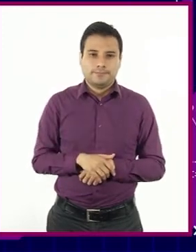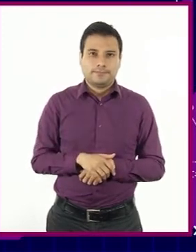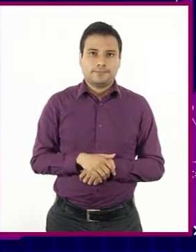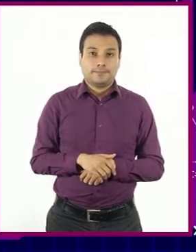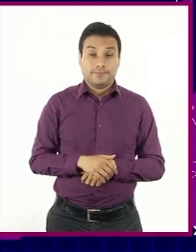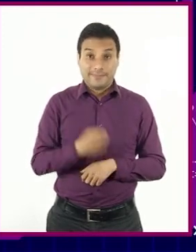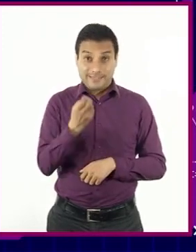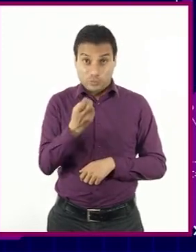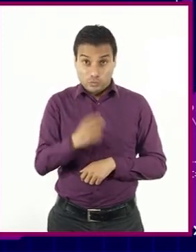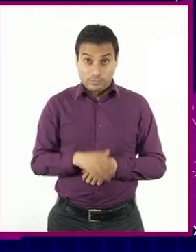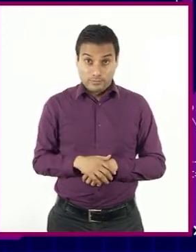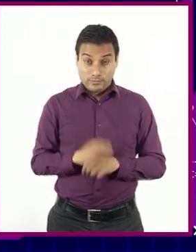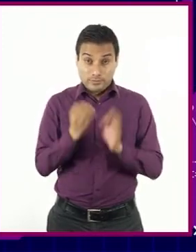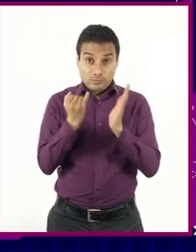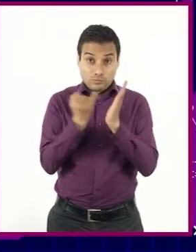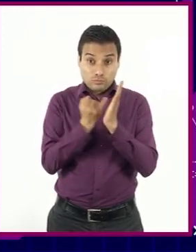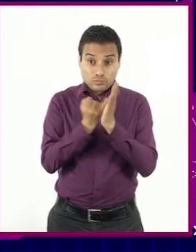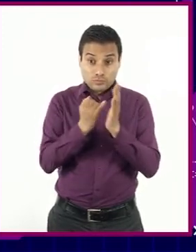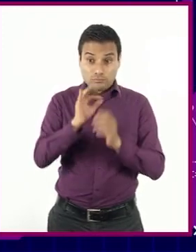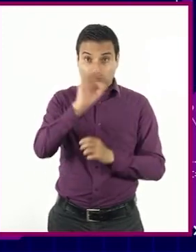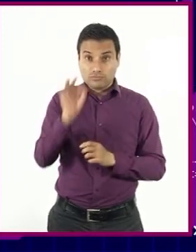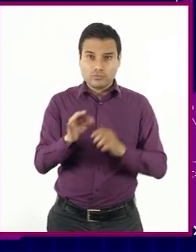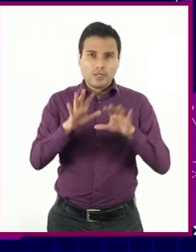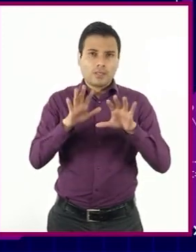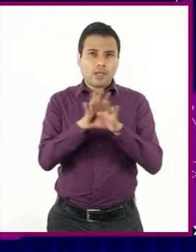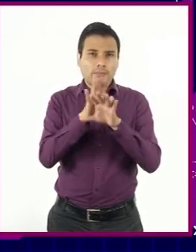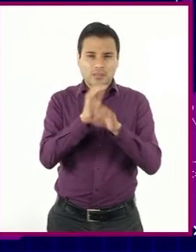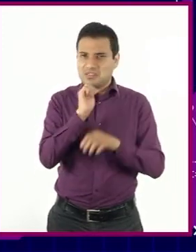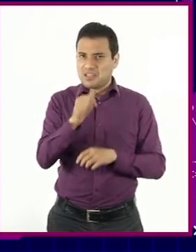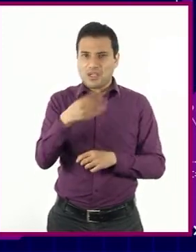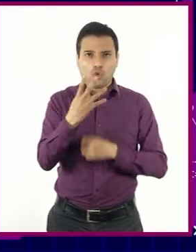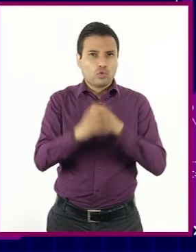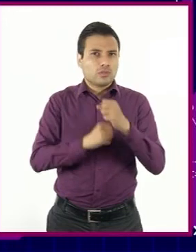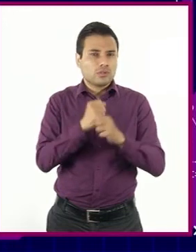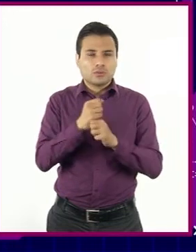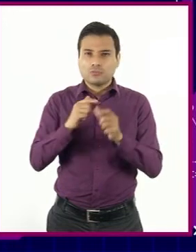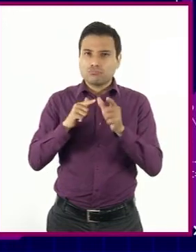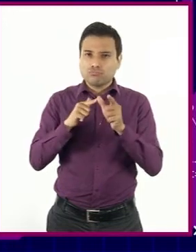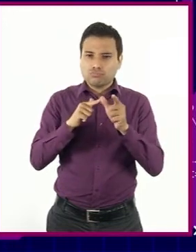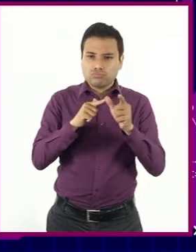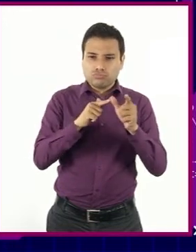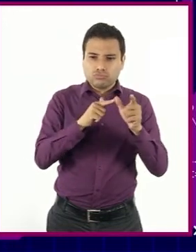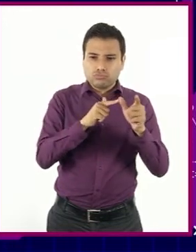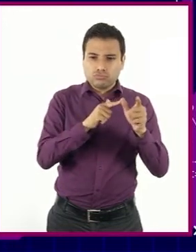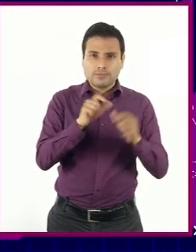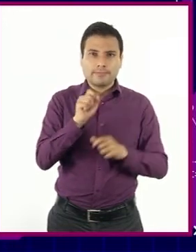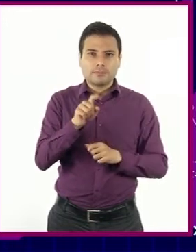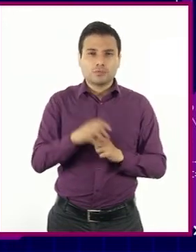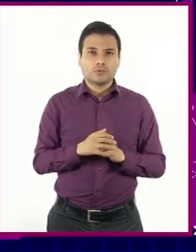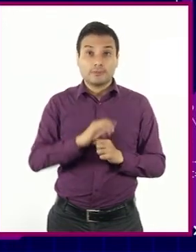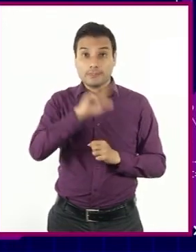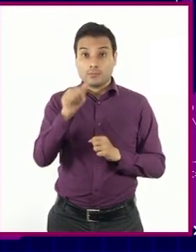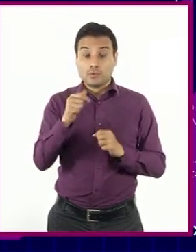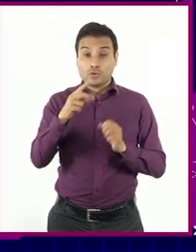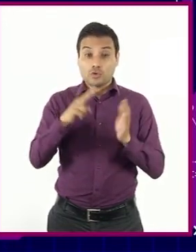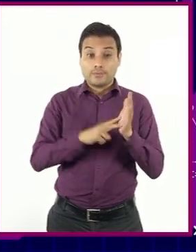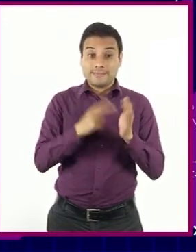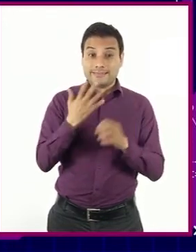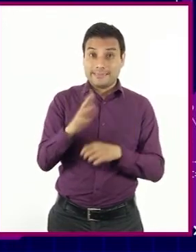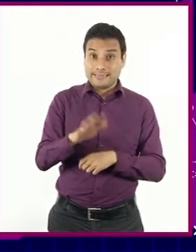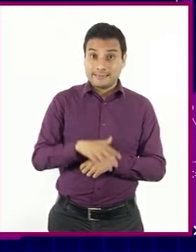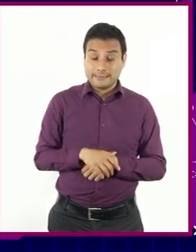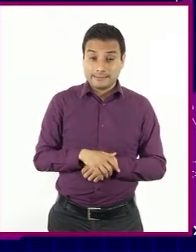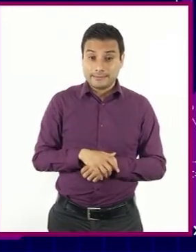Dichas tasas no sufrieron cambios por un periodo de 14 años. Empezando a partir de 2010, la